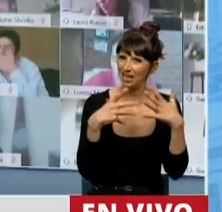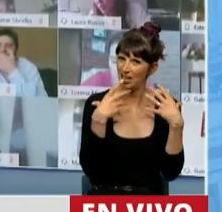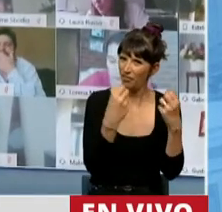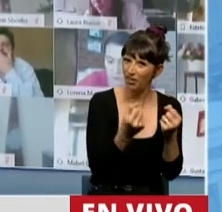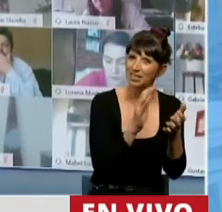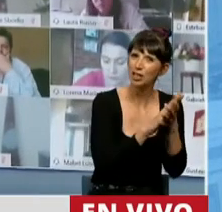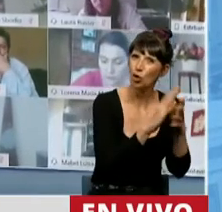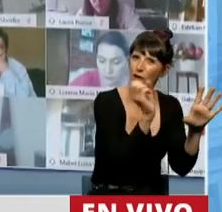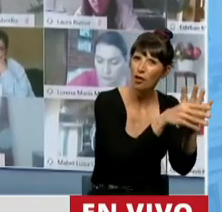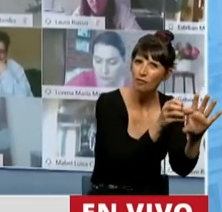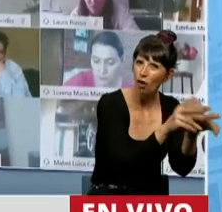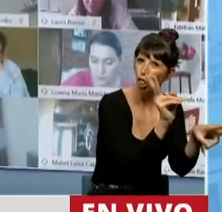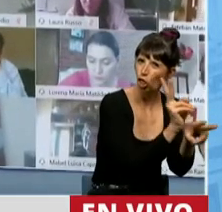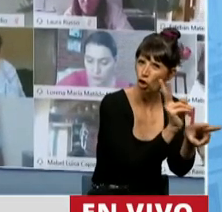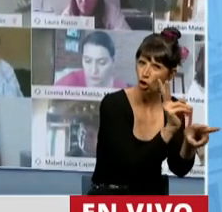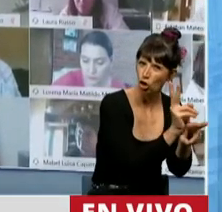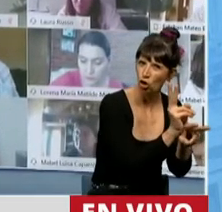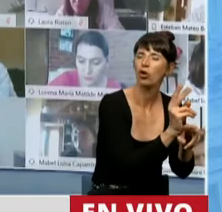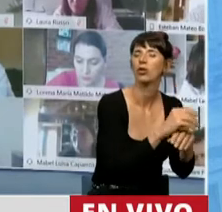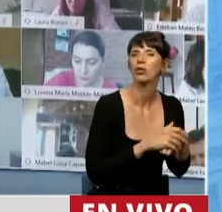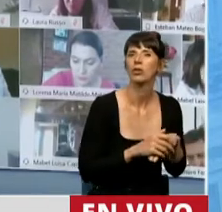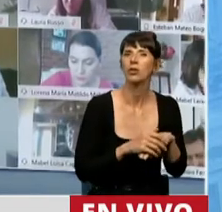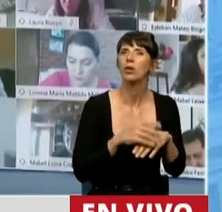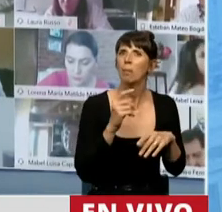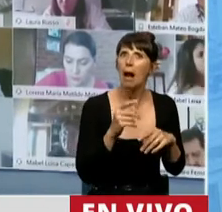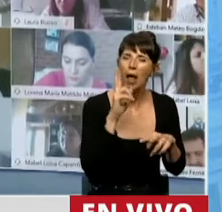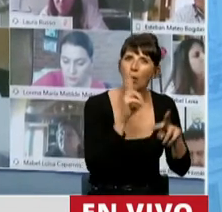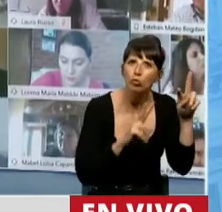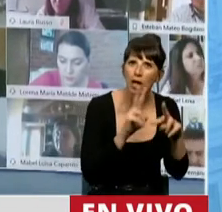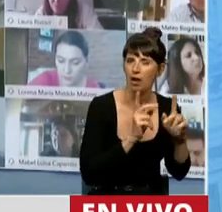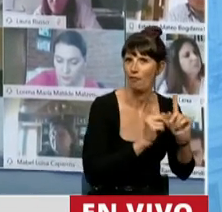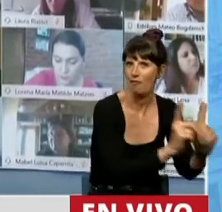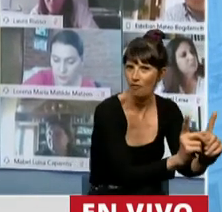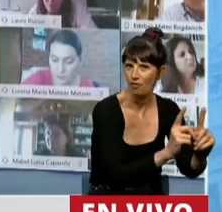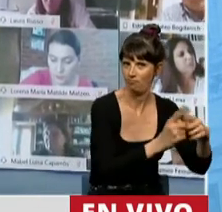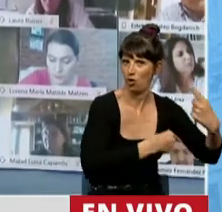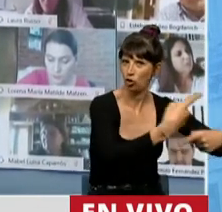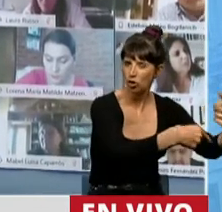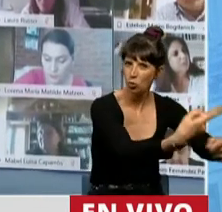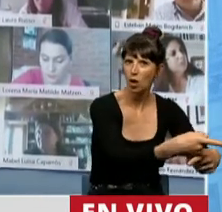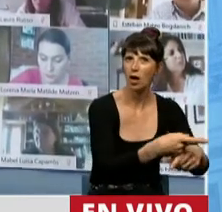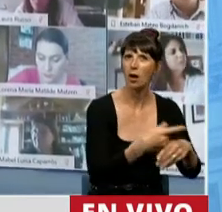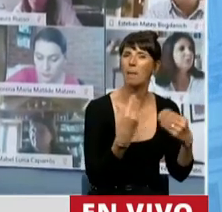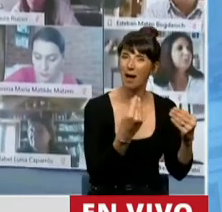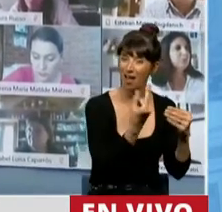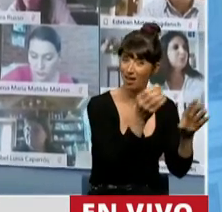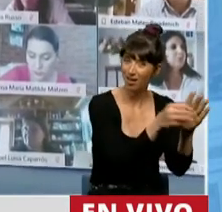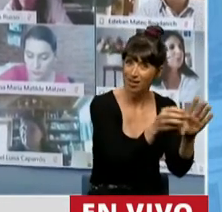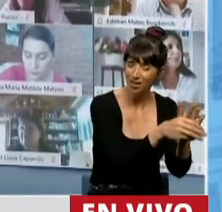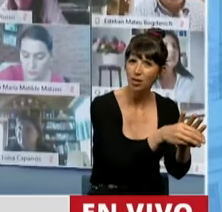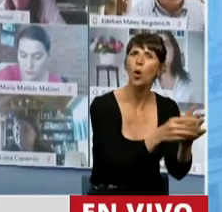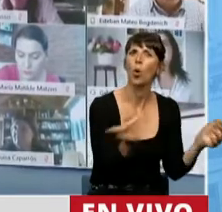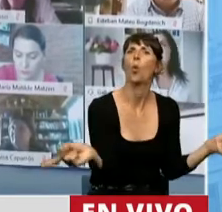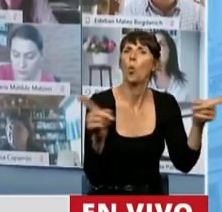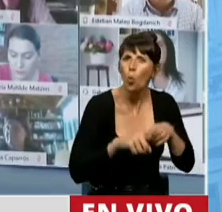de Sustentabilidad para asegurar su supervivencia y sustentabilidad, justamente, para que este fondo vuelva a quedar al servicio